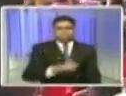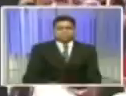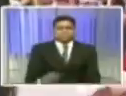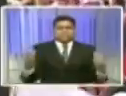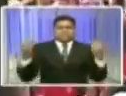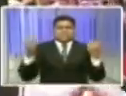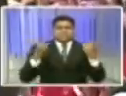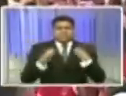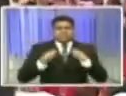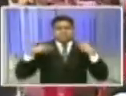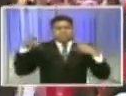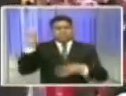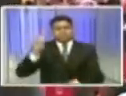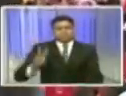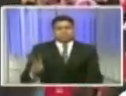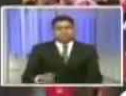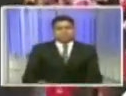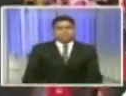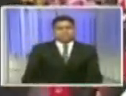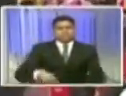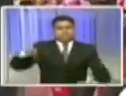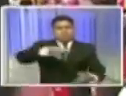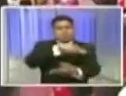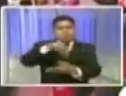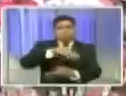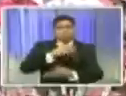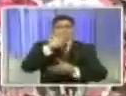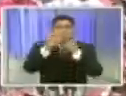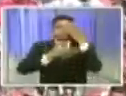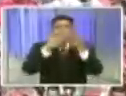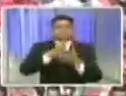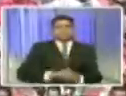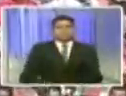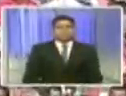viva Venezuela! ¡Música!